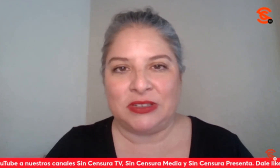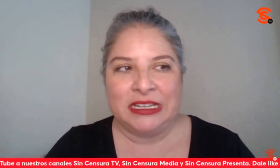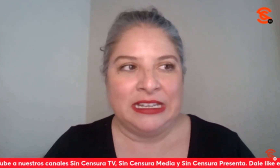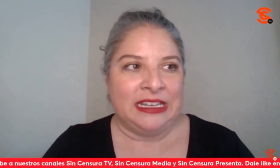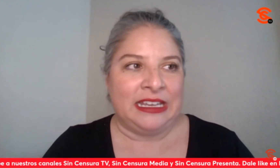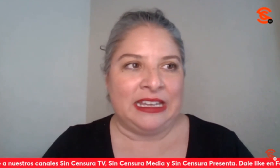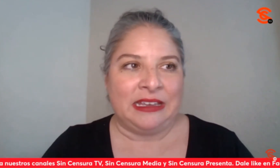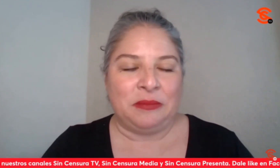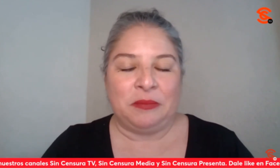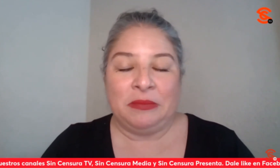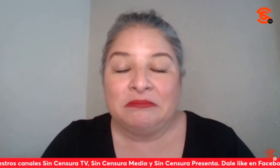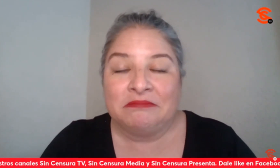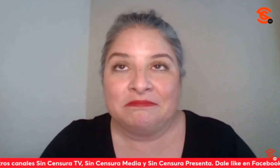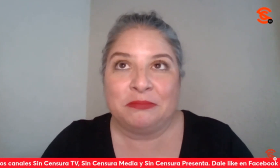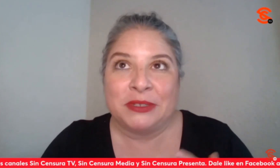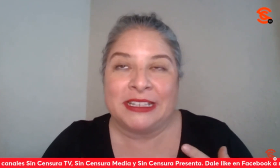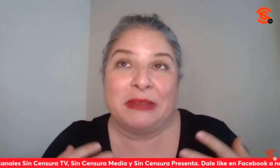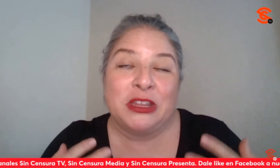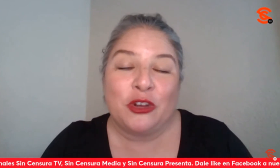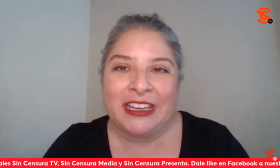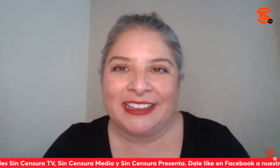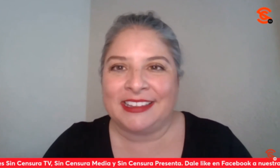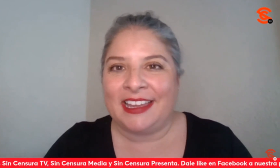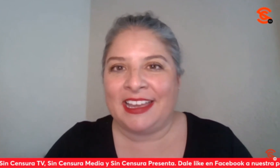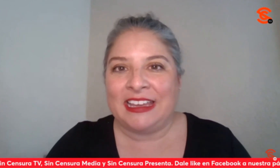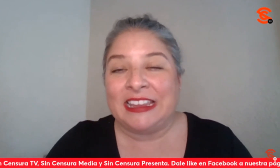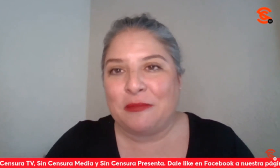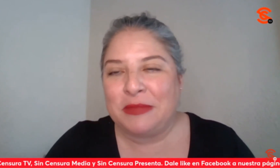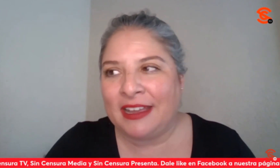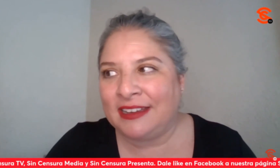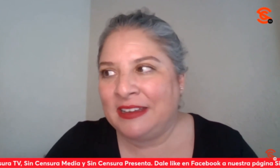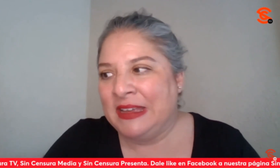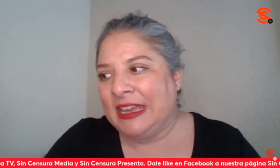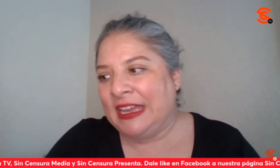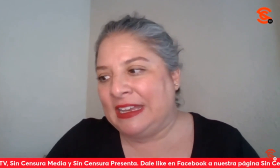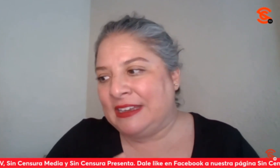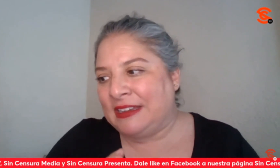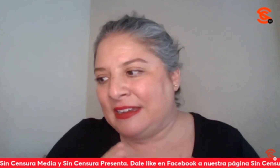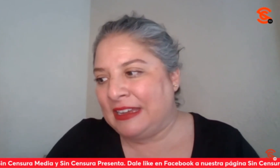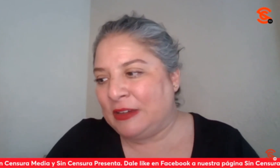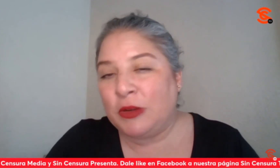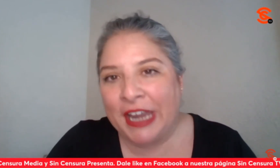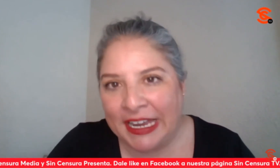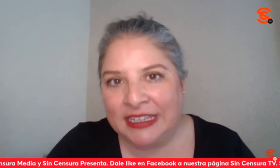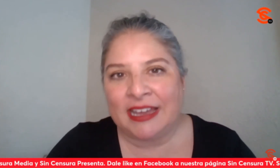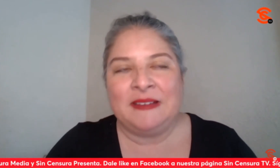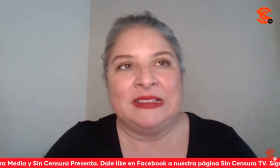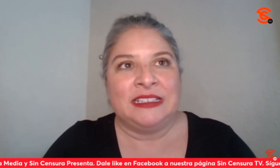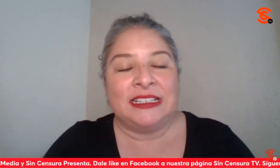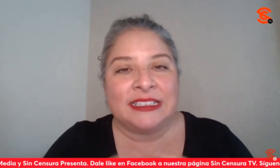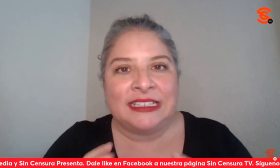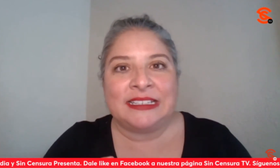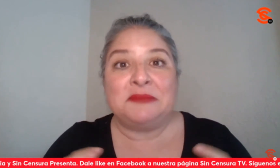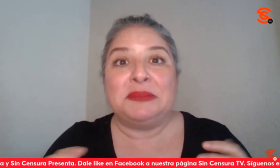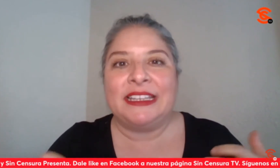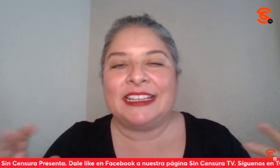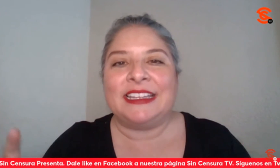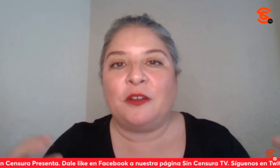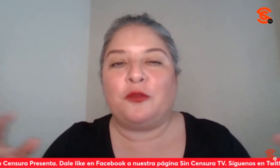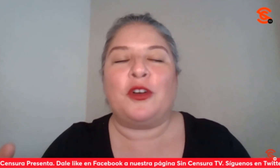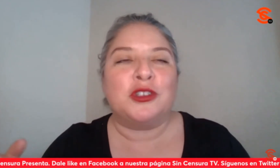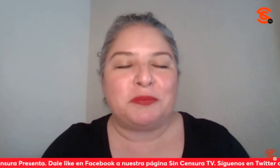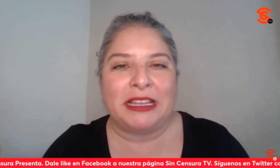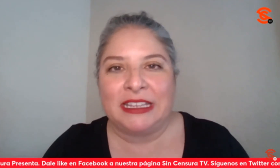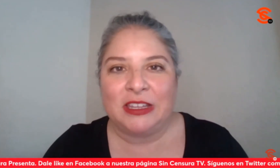situación pues en Medio Oriente y también en Ucrania. Es decir, siempre tiene que